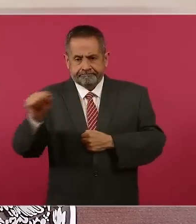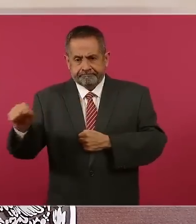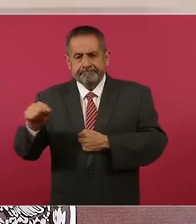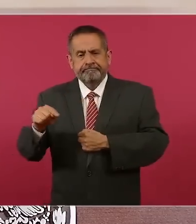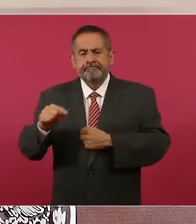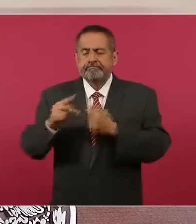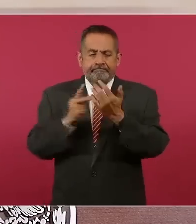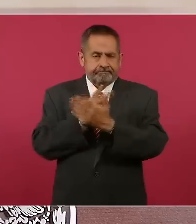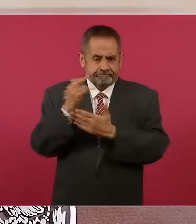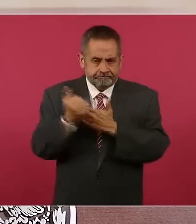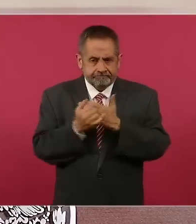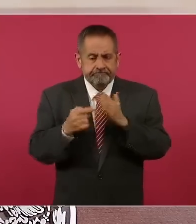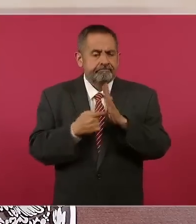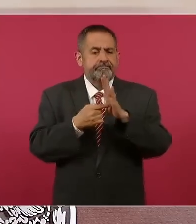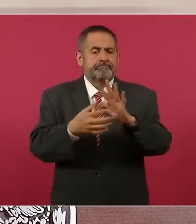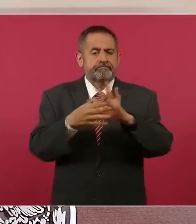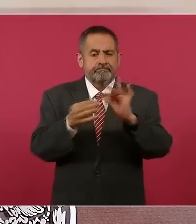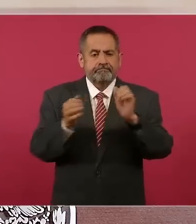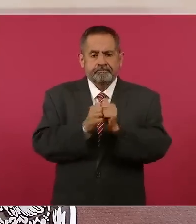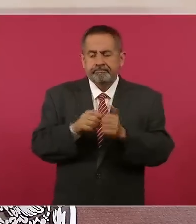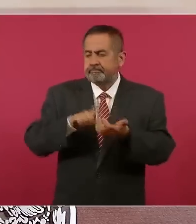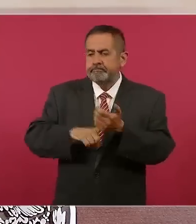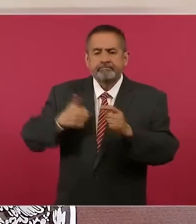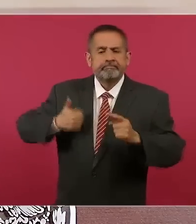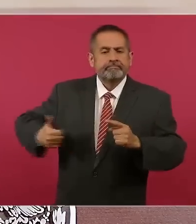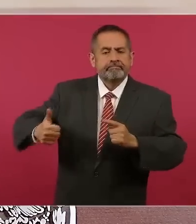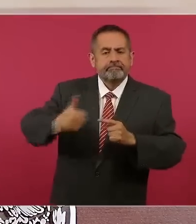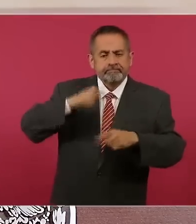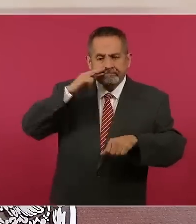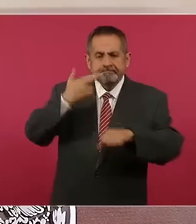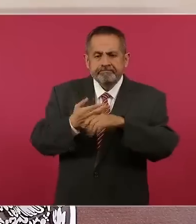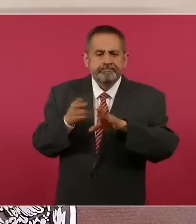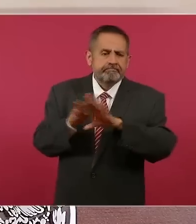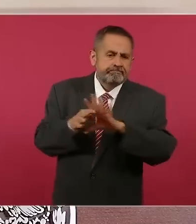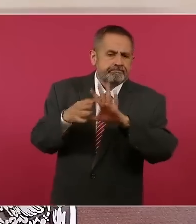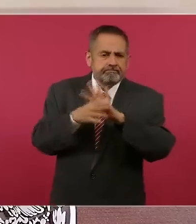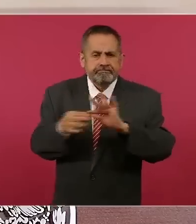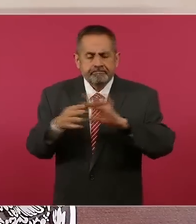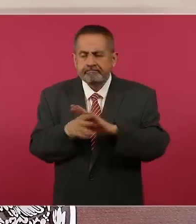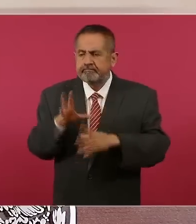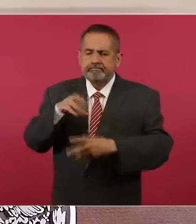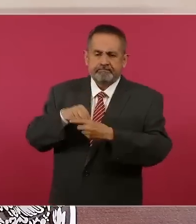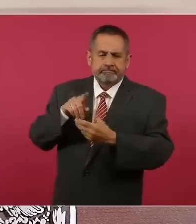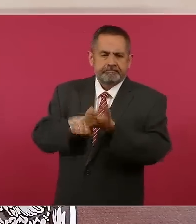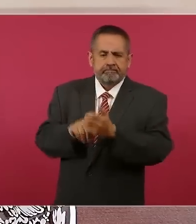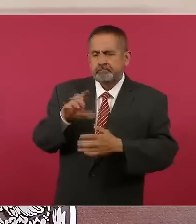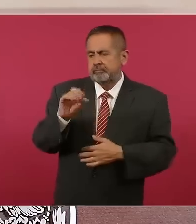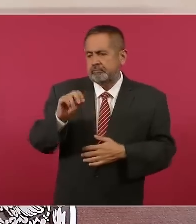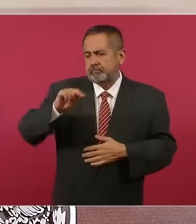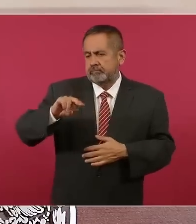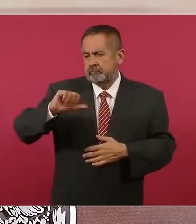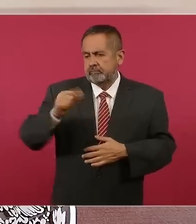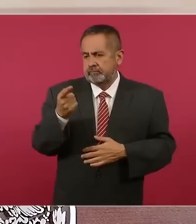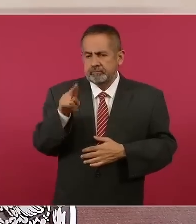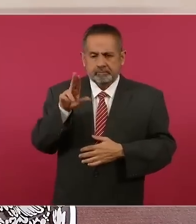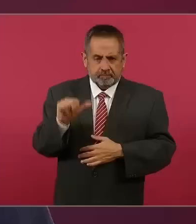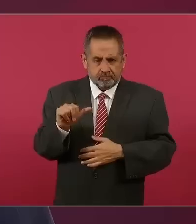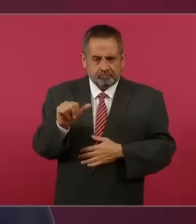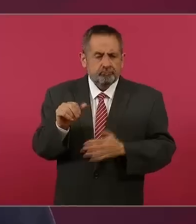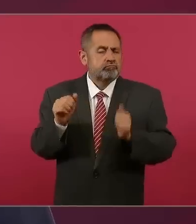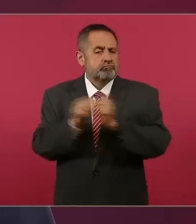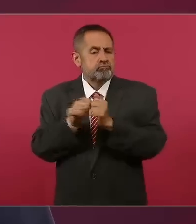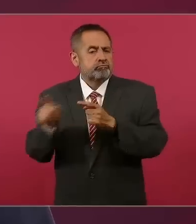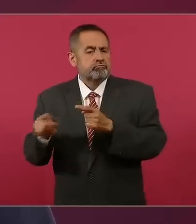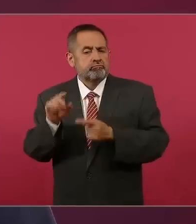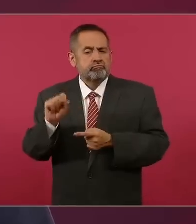prioritarios, los cuales serán presentados por los responsables de las obras, tanto de la Comisión Nacional del Agua como de la Secretaría de la